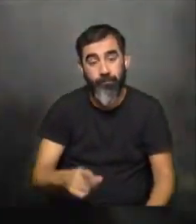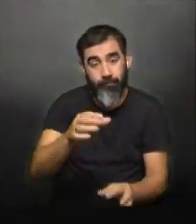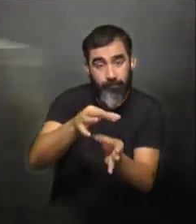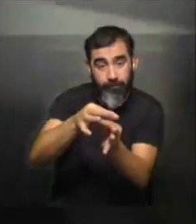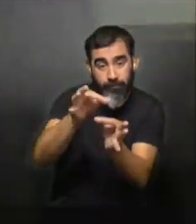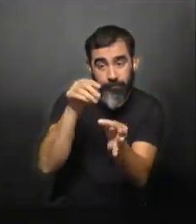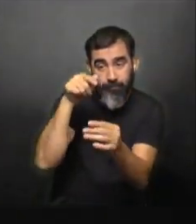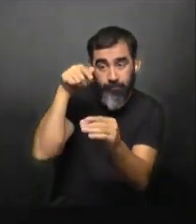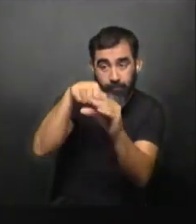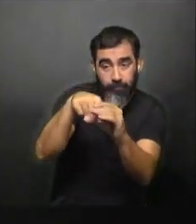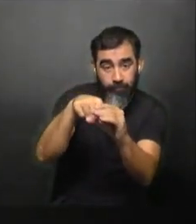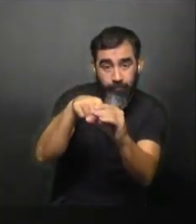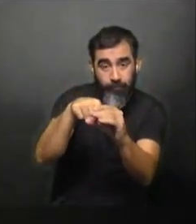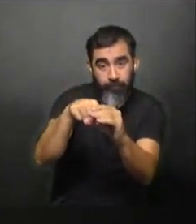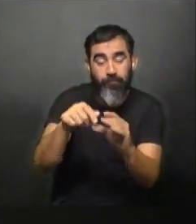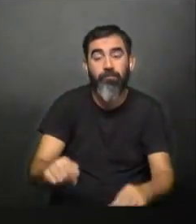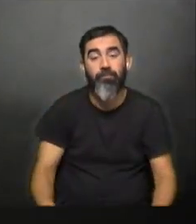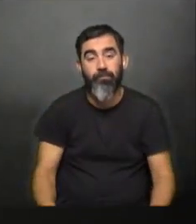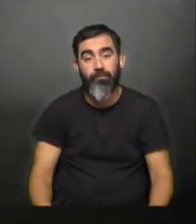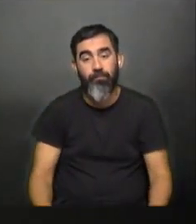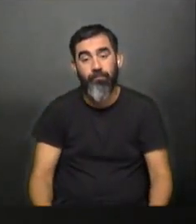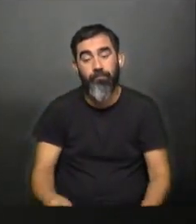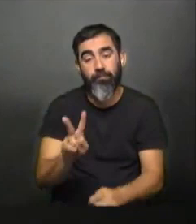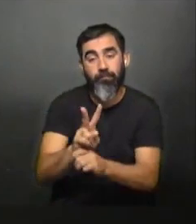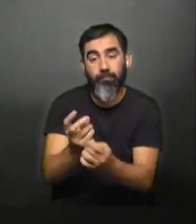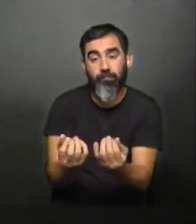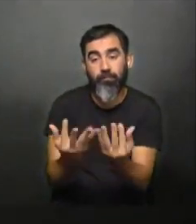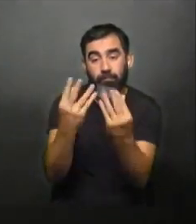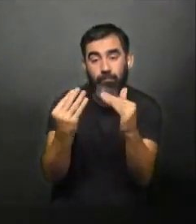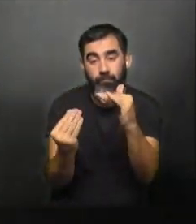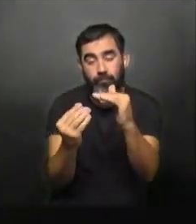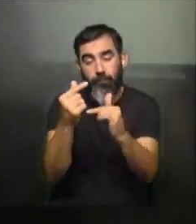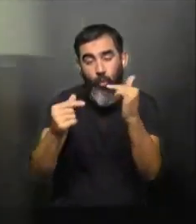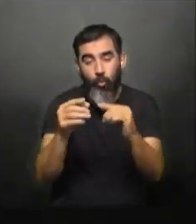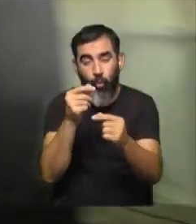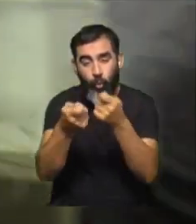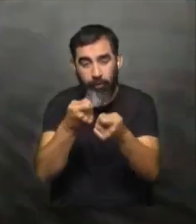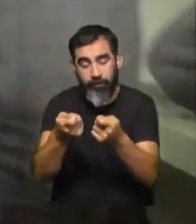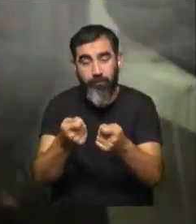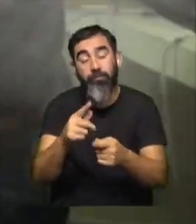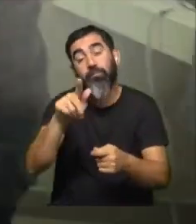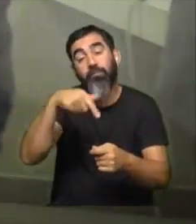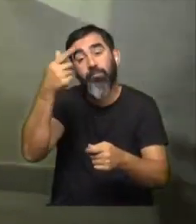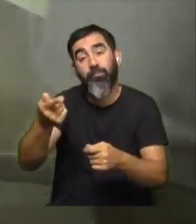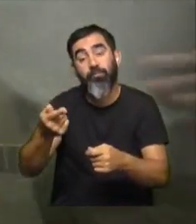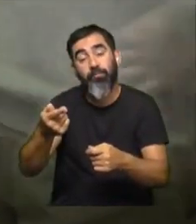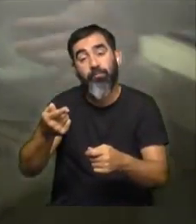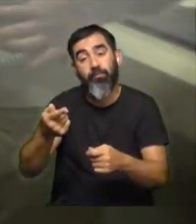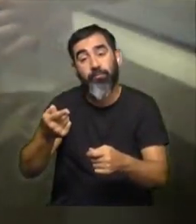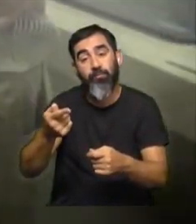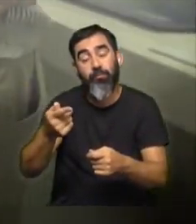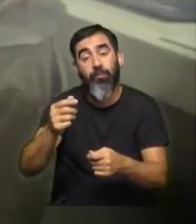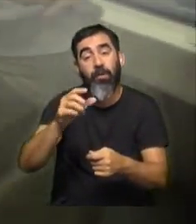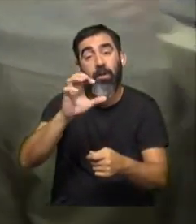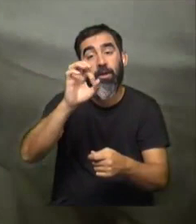debe introducir para medir las partículas. Seguidamente tiene la sonda del